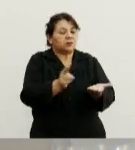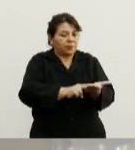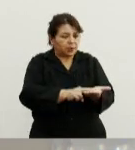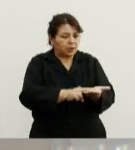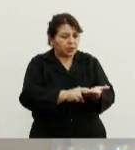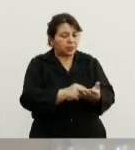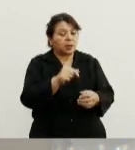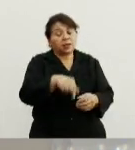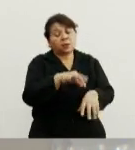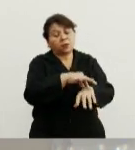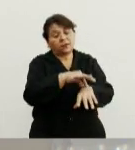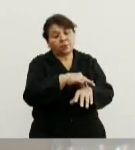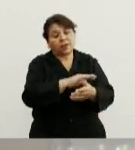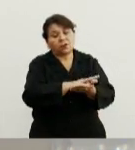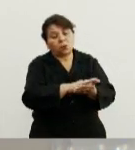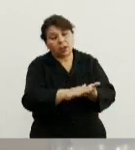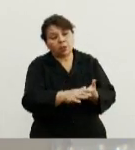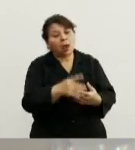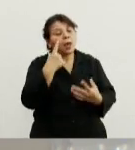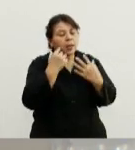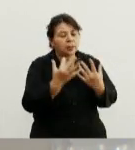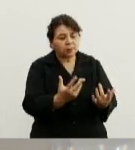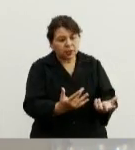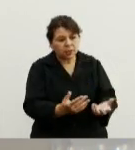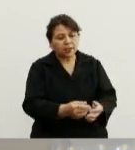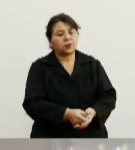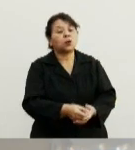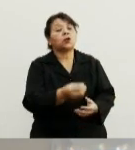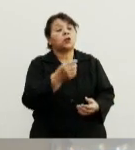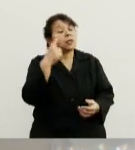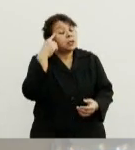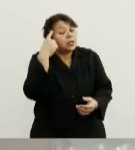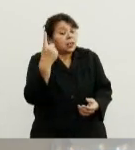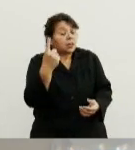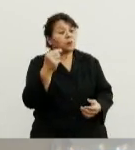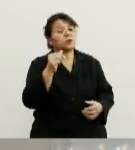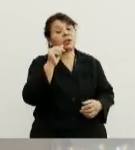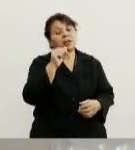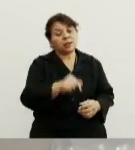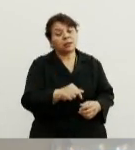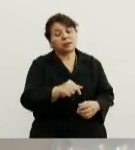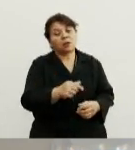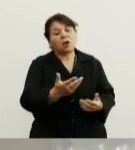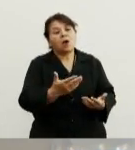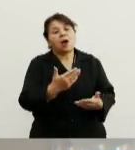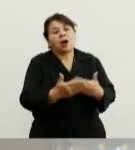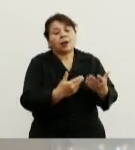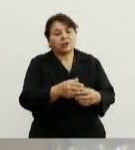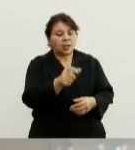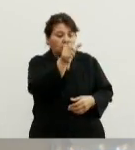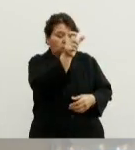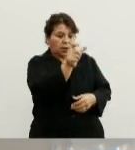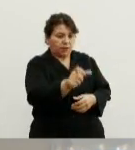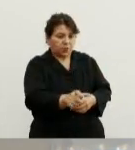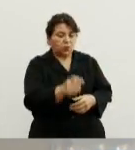nueva están en estudio de investigación creemos que por este motivo la persona no